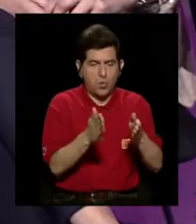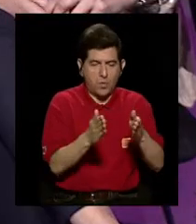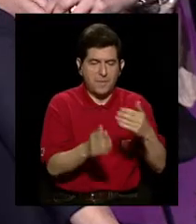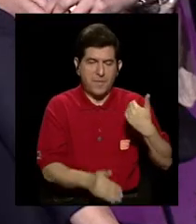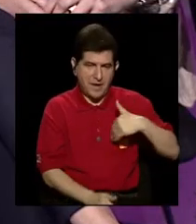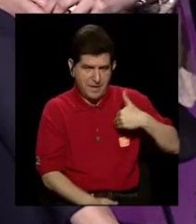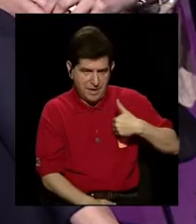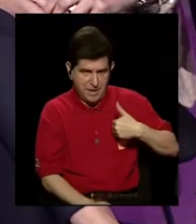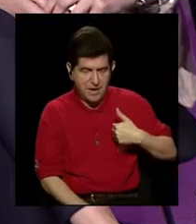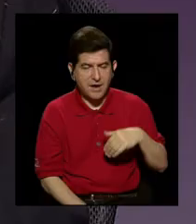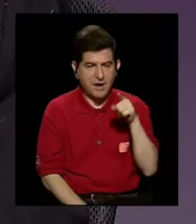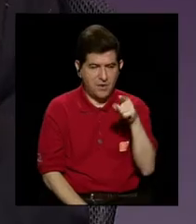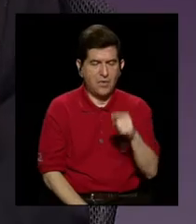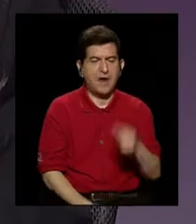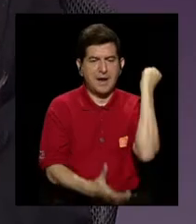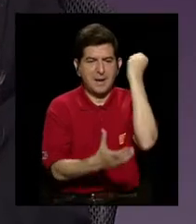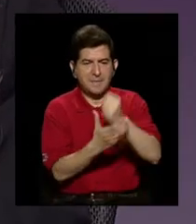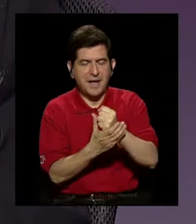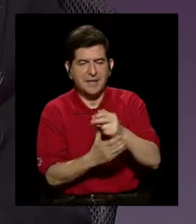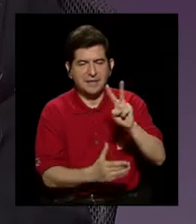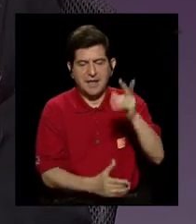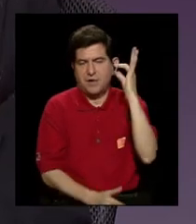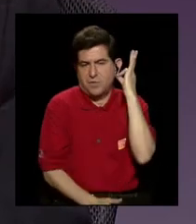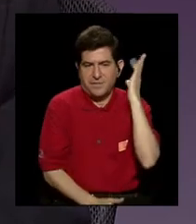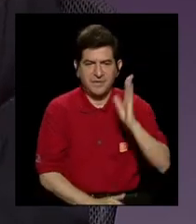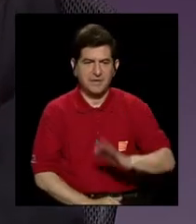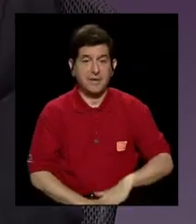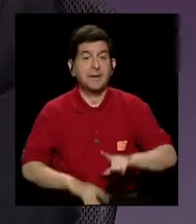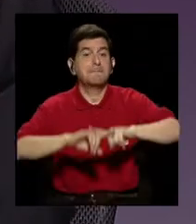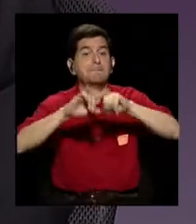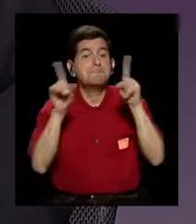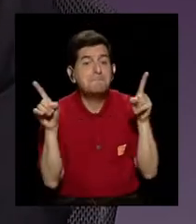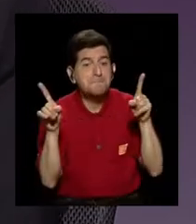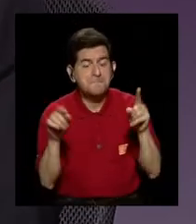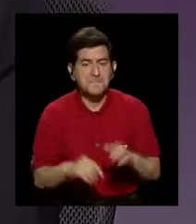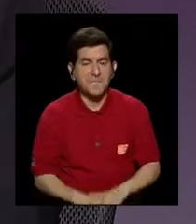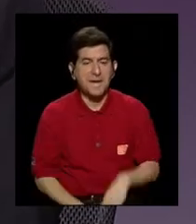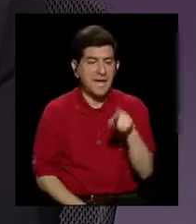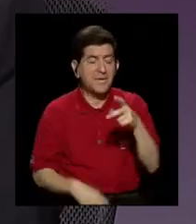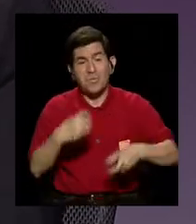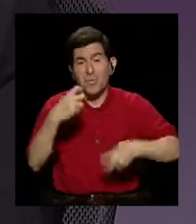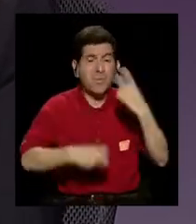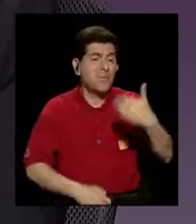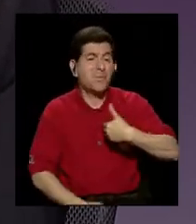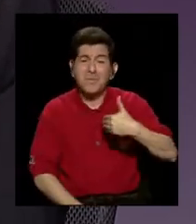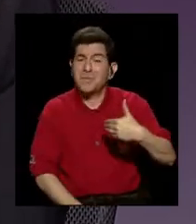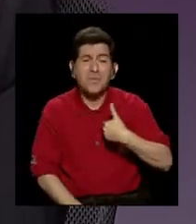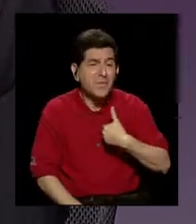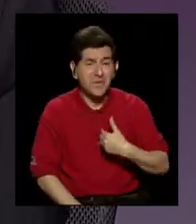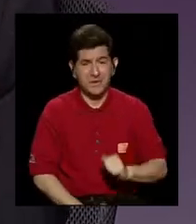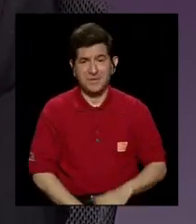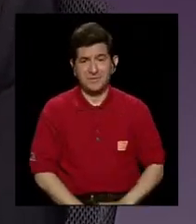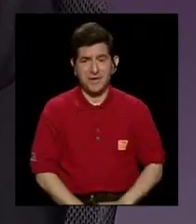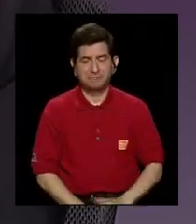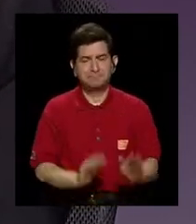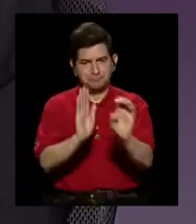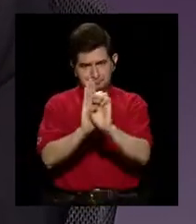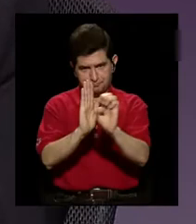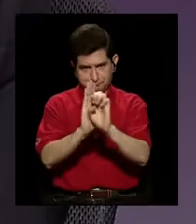el compañero matando a la compañera. Pero ahí es donde nos queda el problema, que entonces, por ejemplo, el